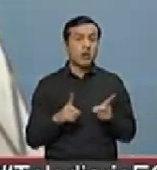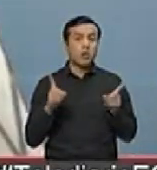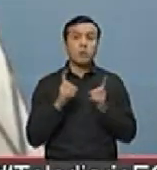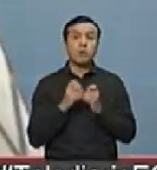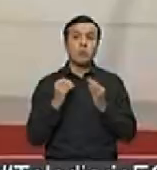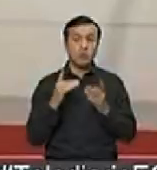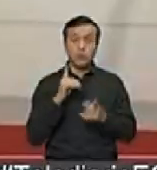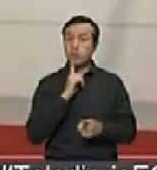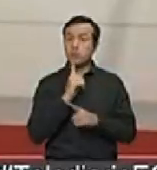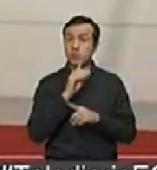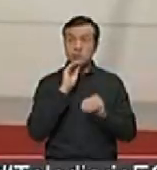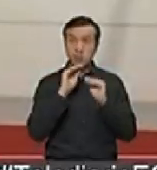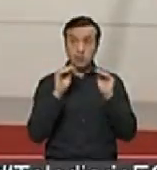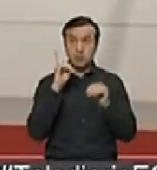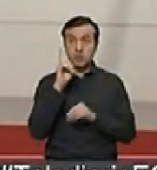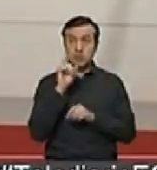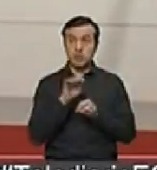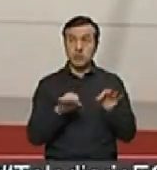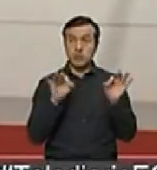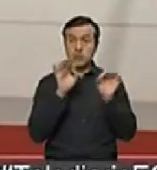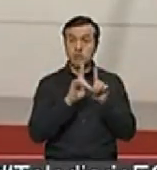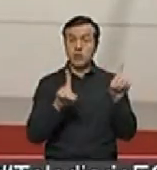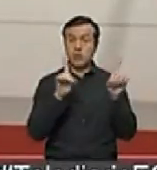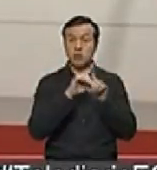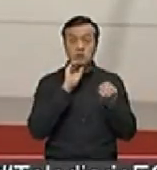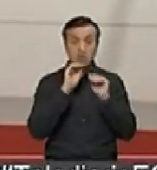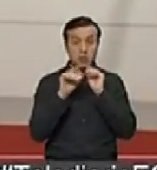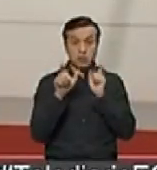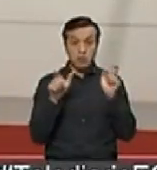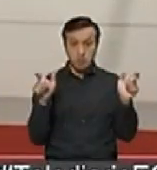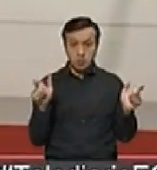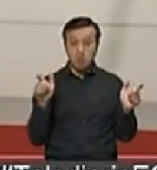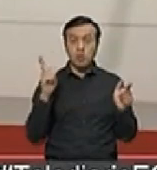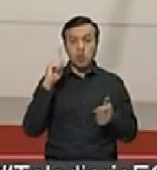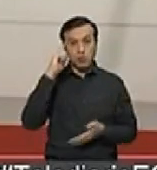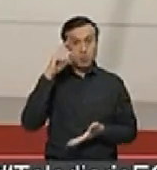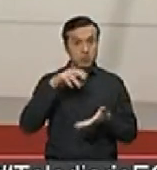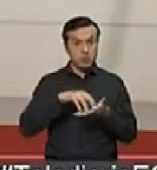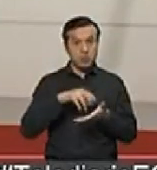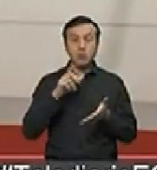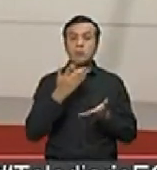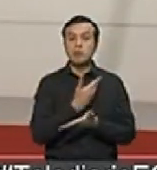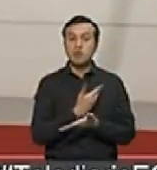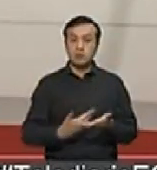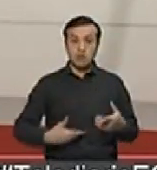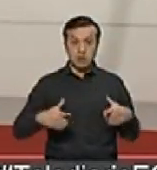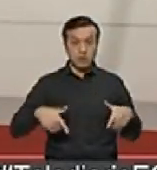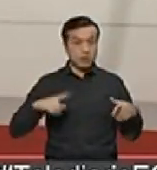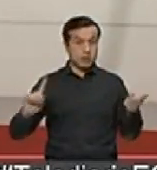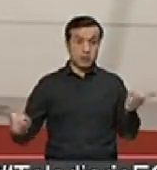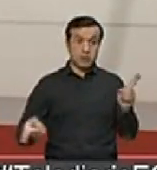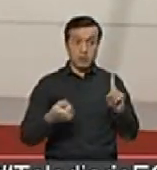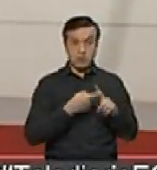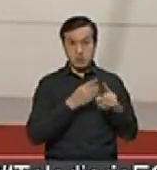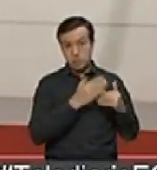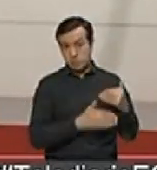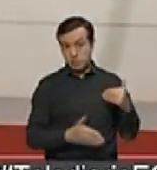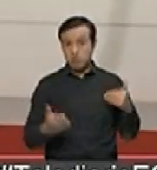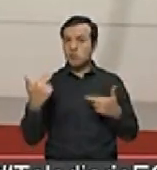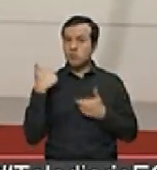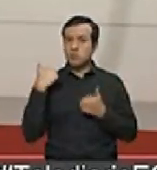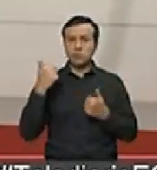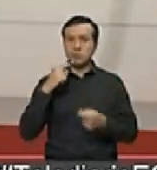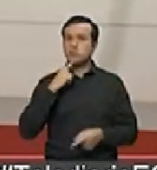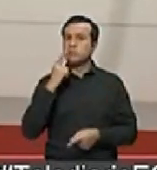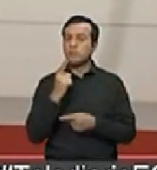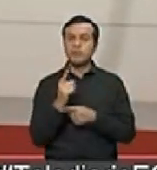tienen? Es importante, más allá de las cifras, es importante recalcar que el Gobierno Nacional del presidente Lenín Moreno desde el día 1 ha afrontado con